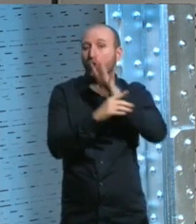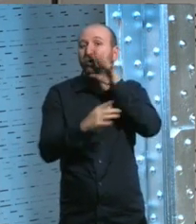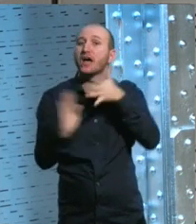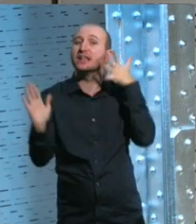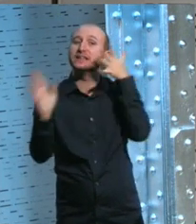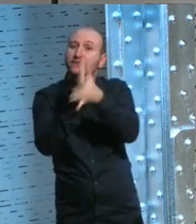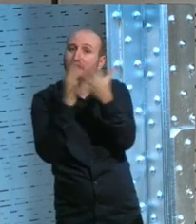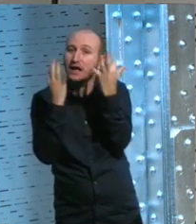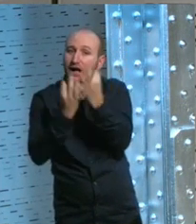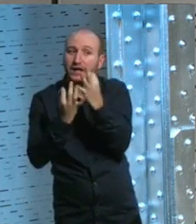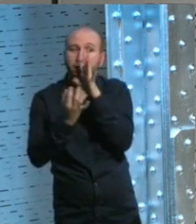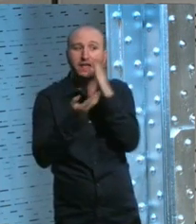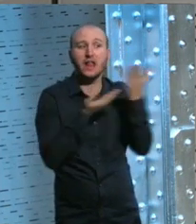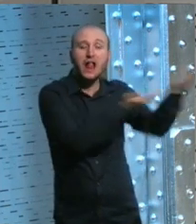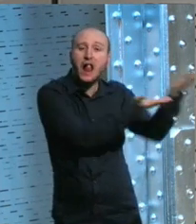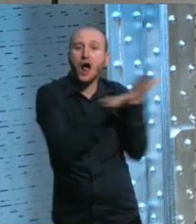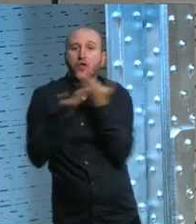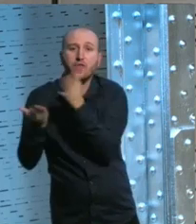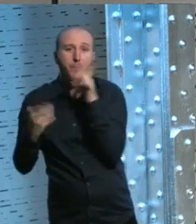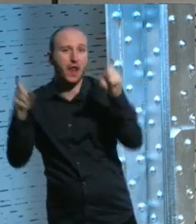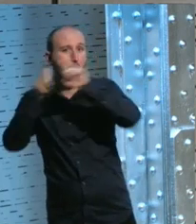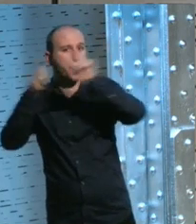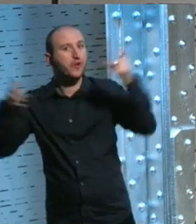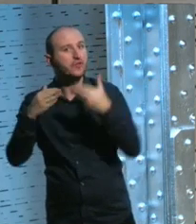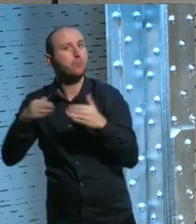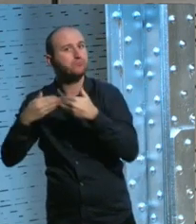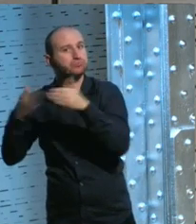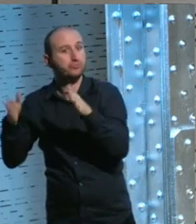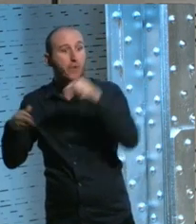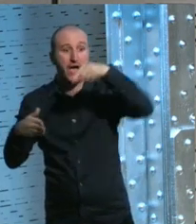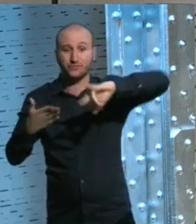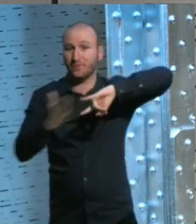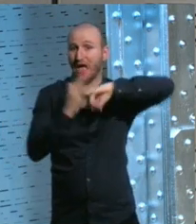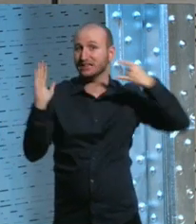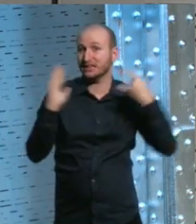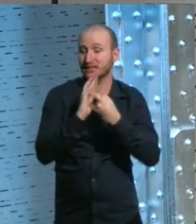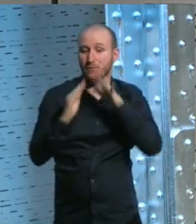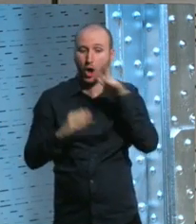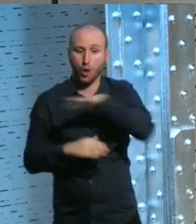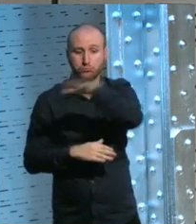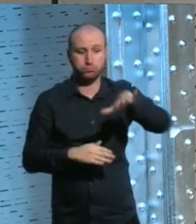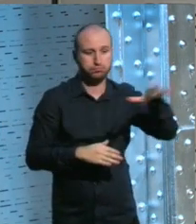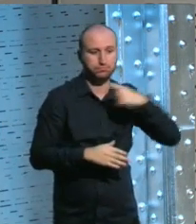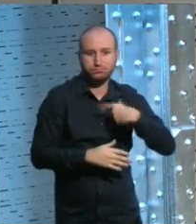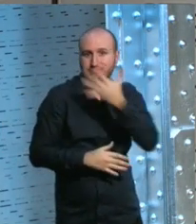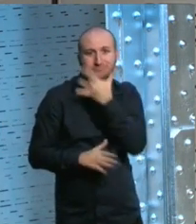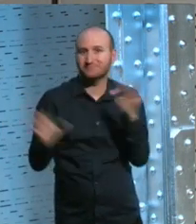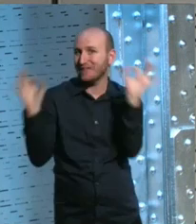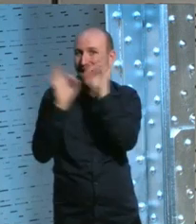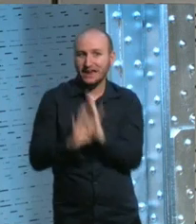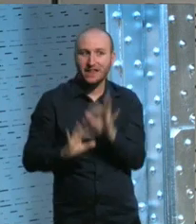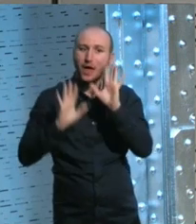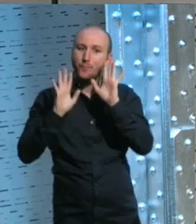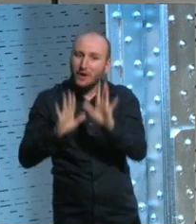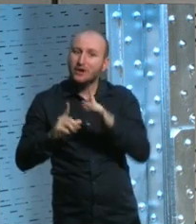ayudan a que se creen empresas. Entonces eso es un sistema que no he visto en ninguna parte y que tiene lógica en